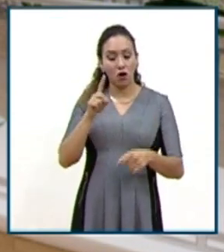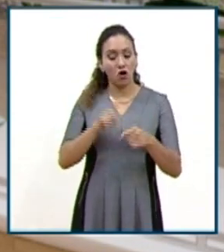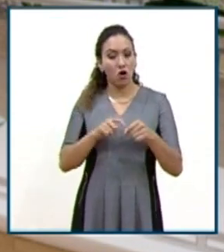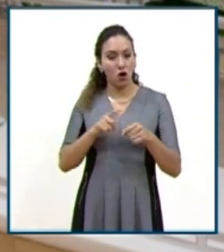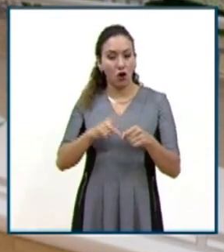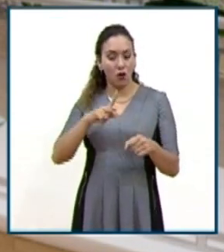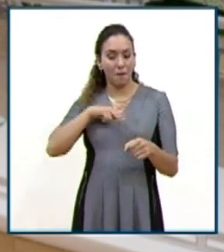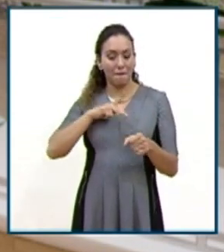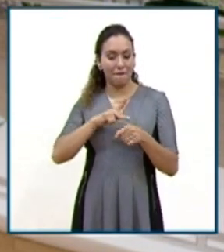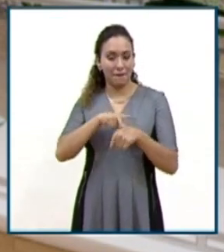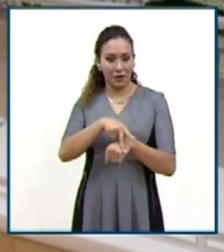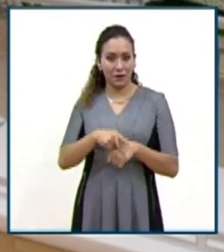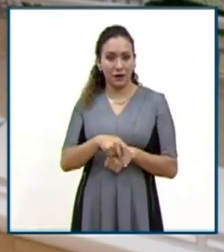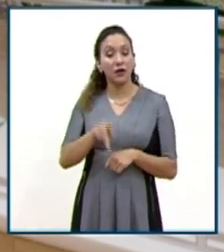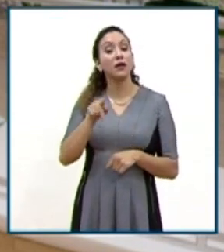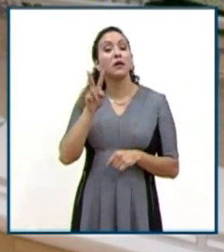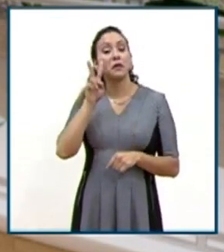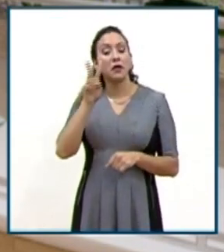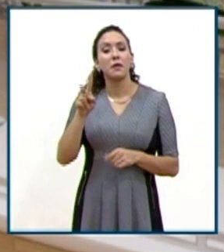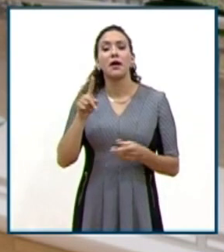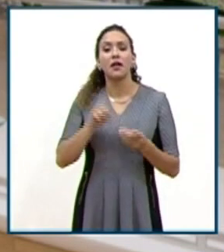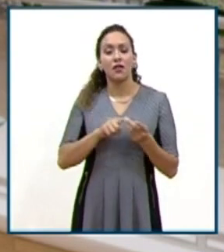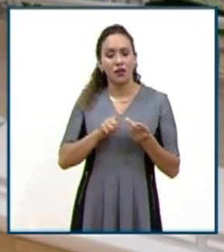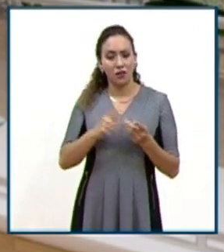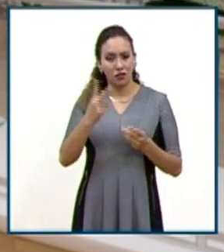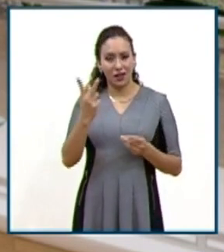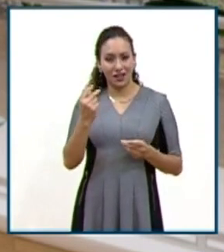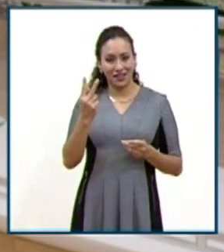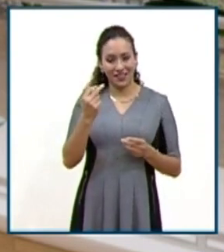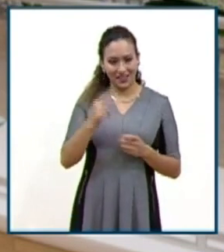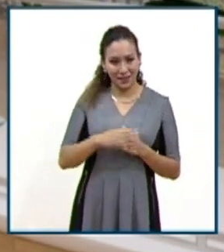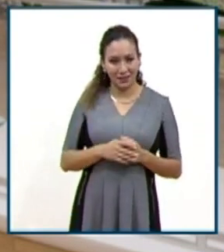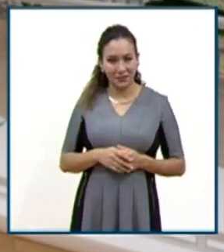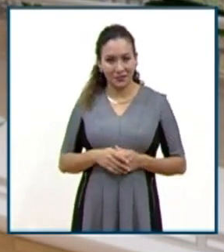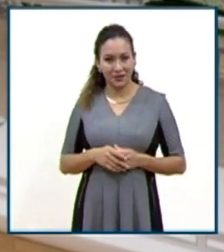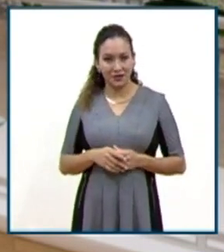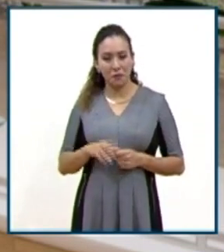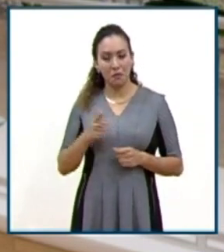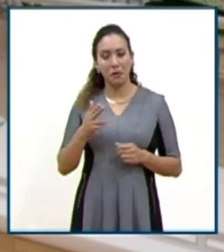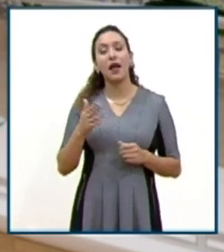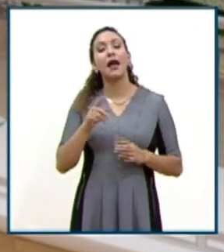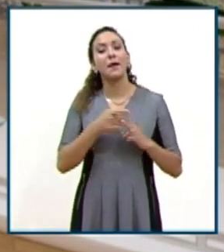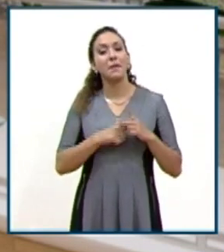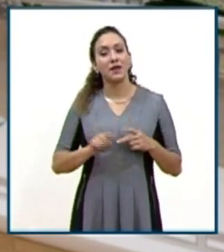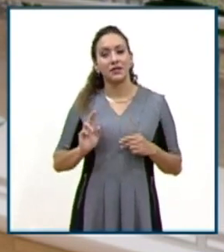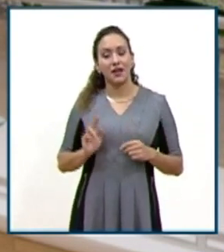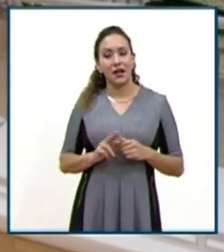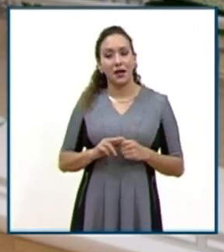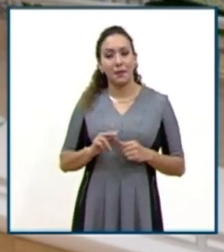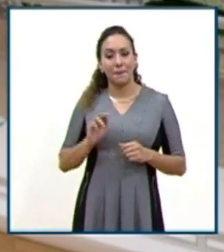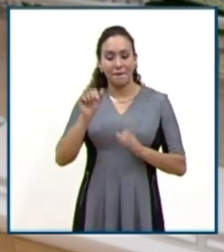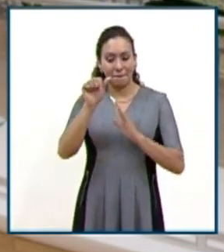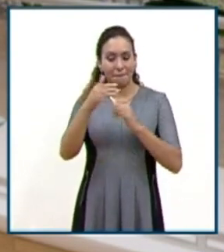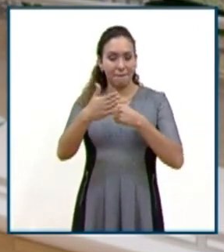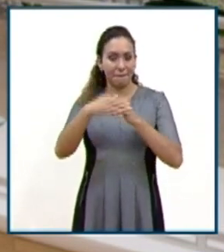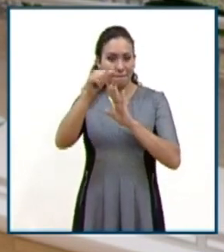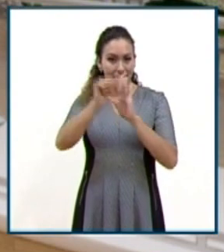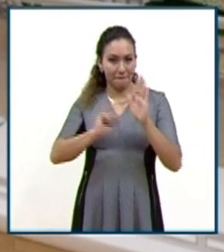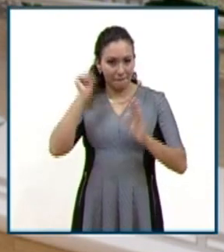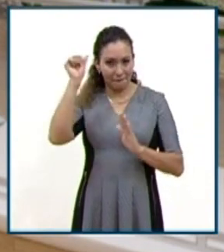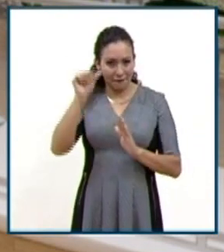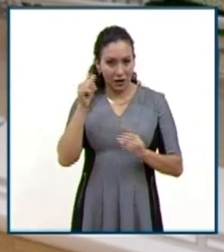los juzgados, el pago de una fianza y el embargo de bienes hasta la inmovilización de cuentas bancarias. También está la